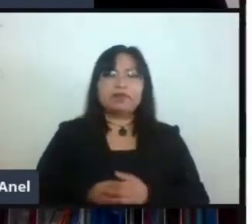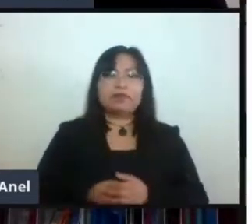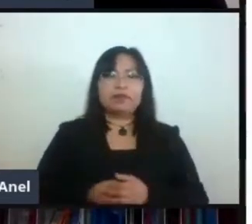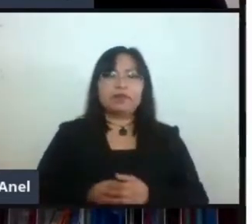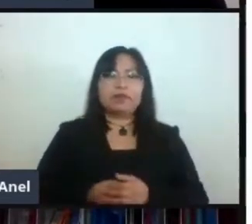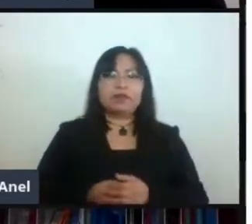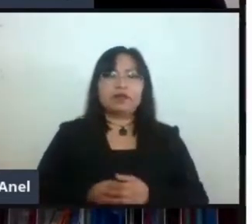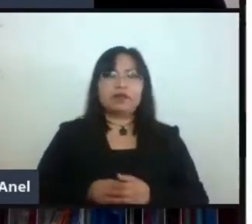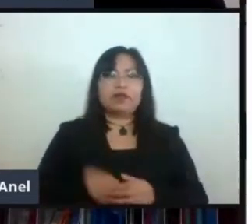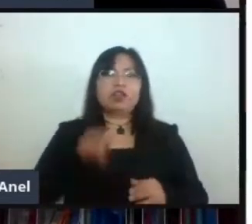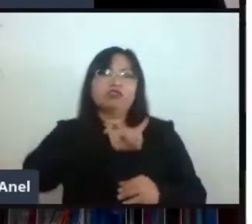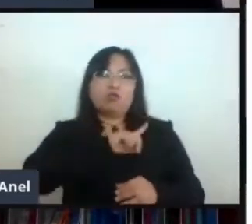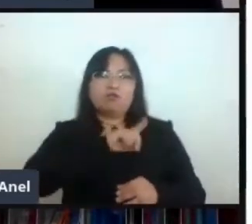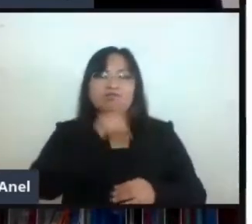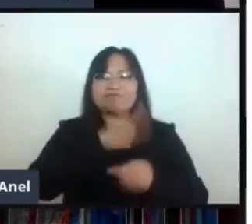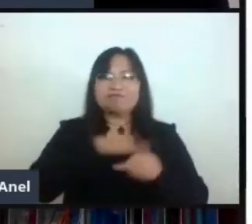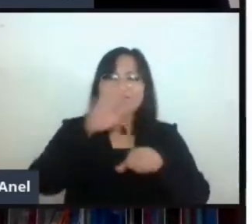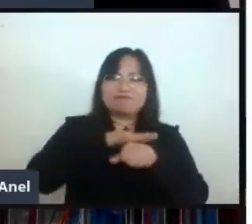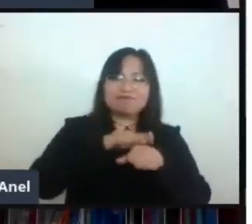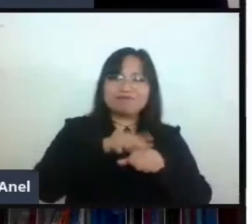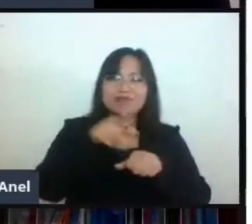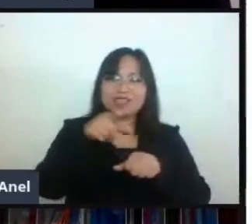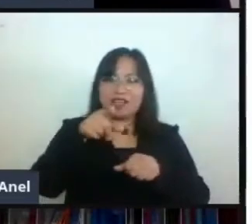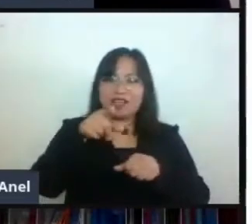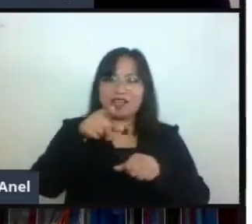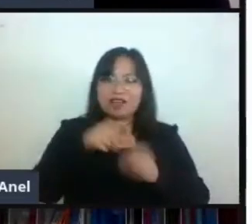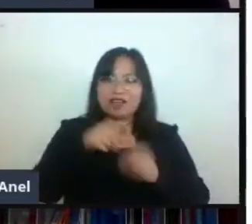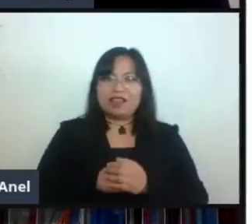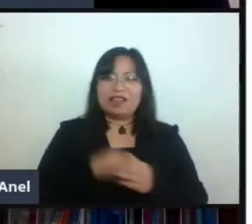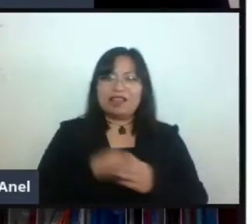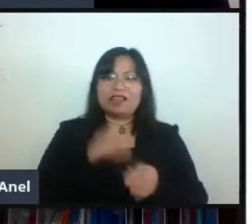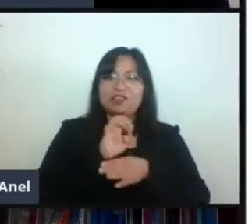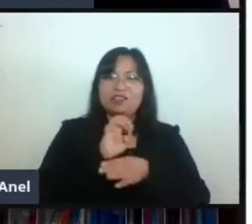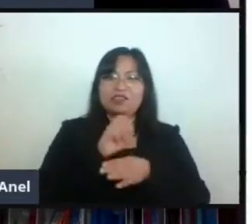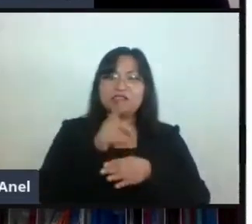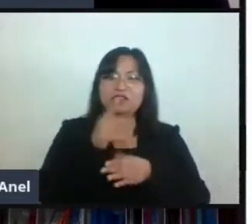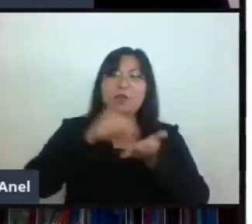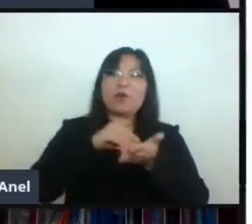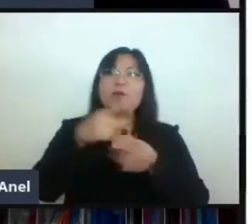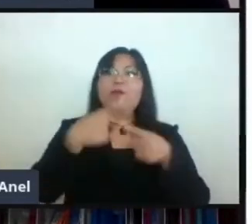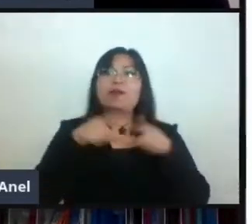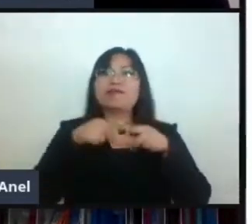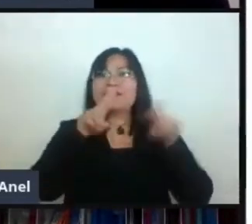cálculo de calificación ponderada por categoría.